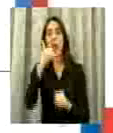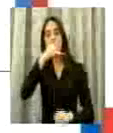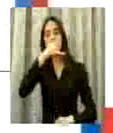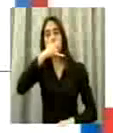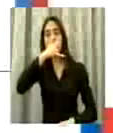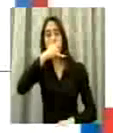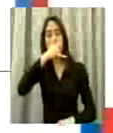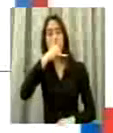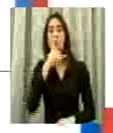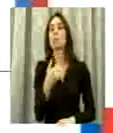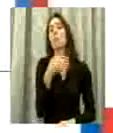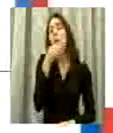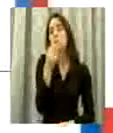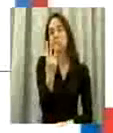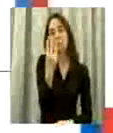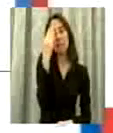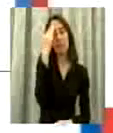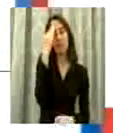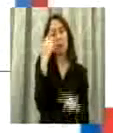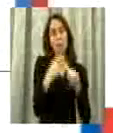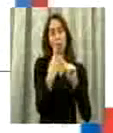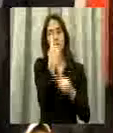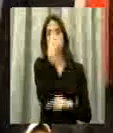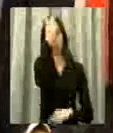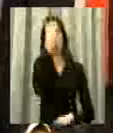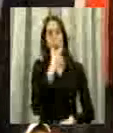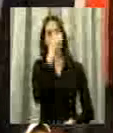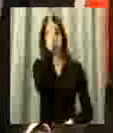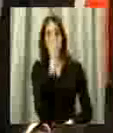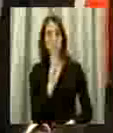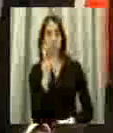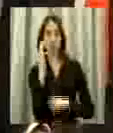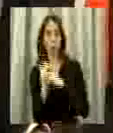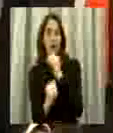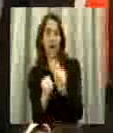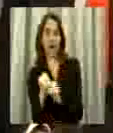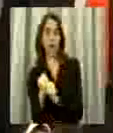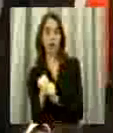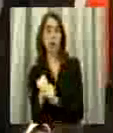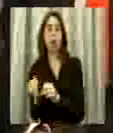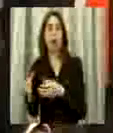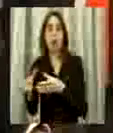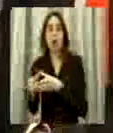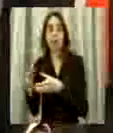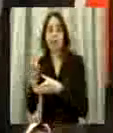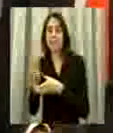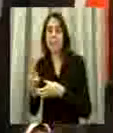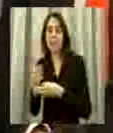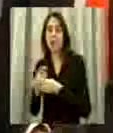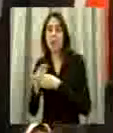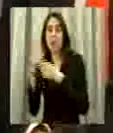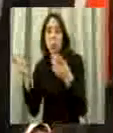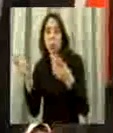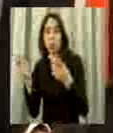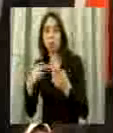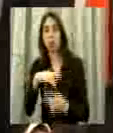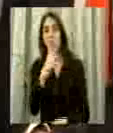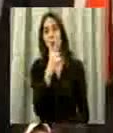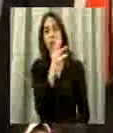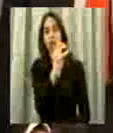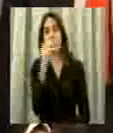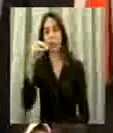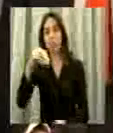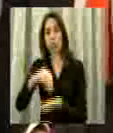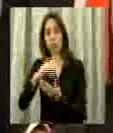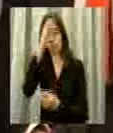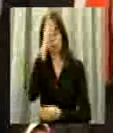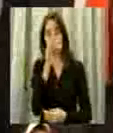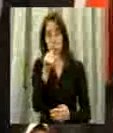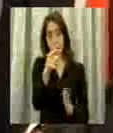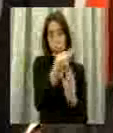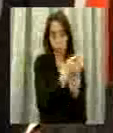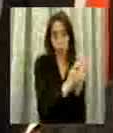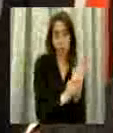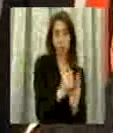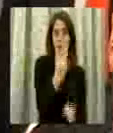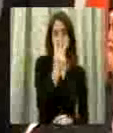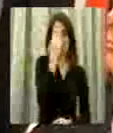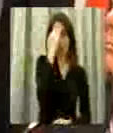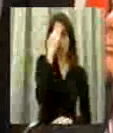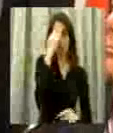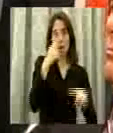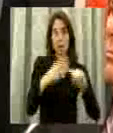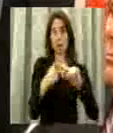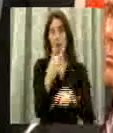solo contar, porque uno dice, bueno, 3 días por funcionario año. En el sector público tenemos más de 200.000 funcionarios. Saquen ustedes la cuenta, 3 días